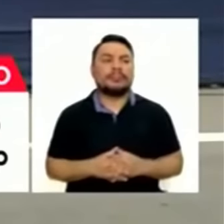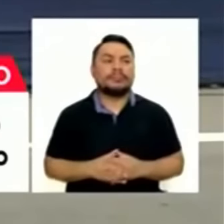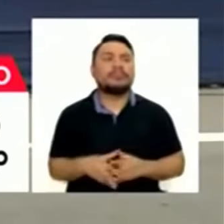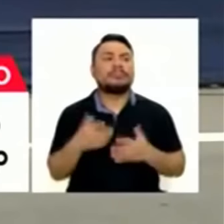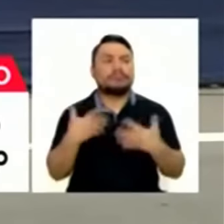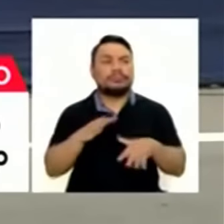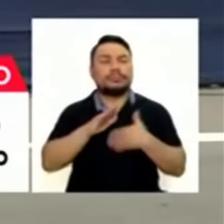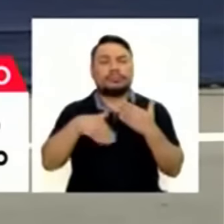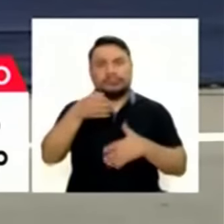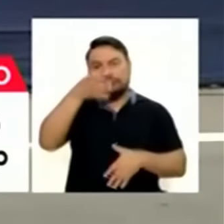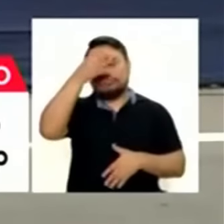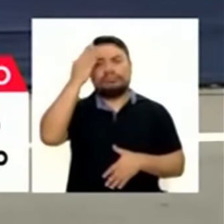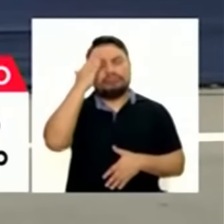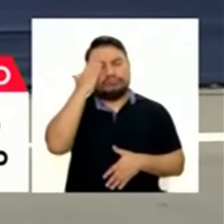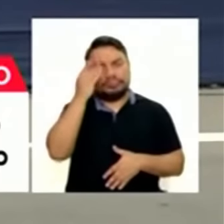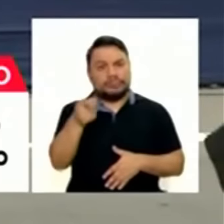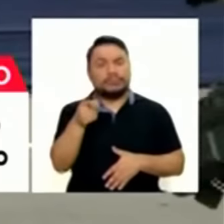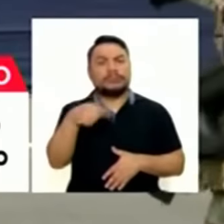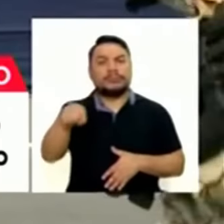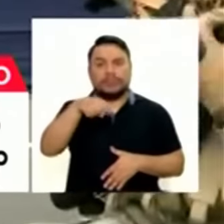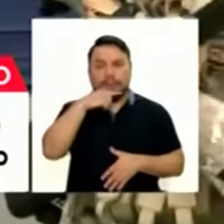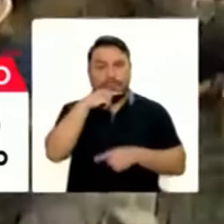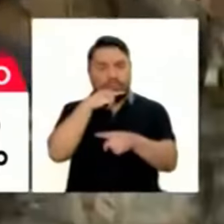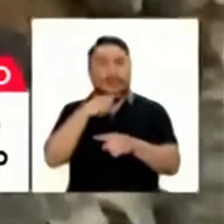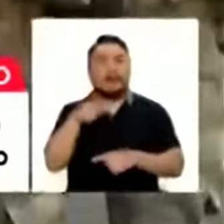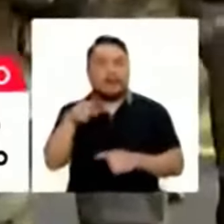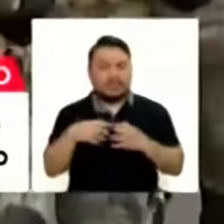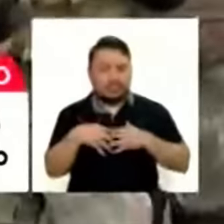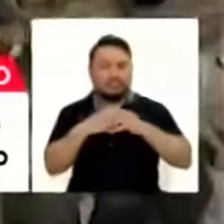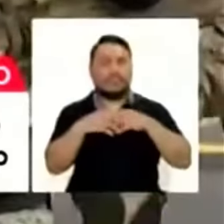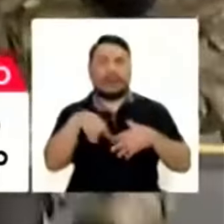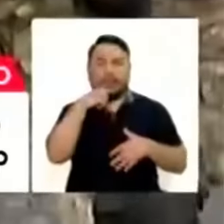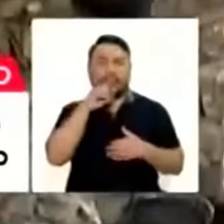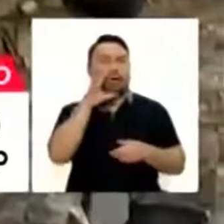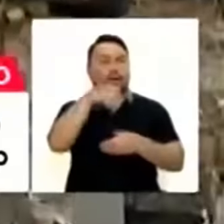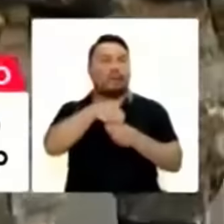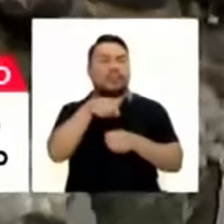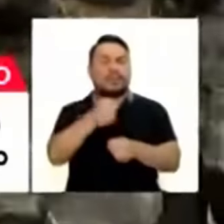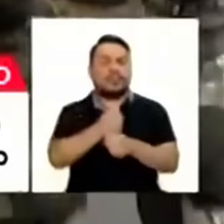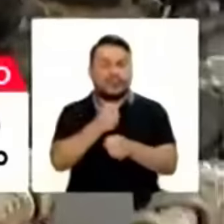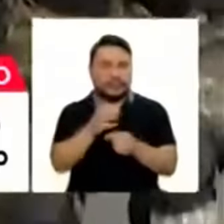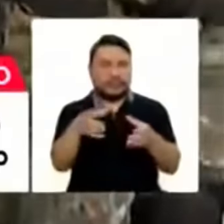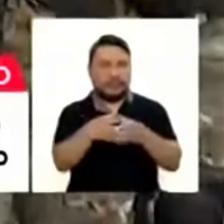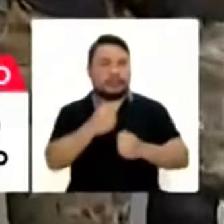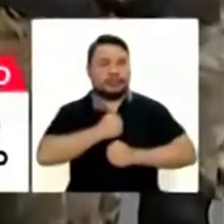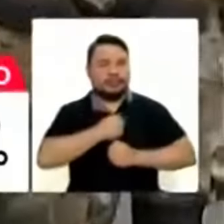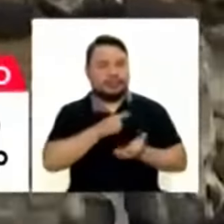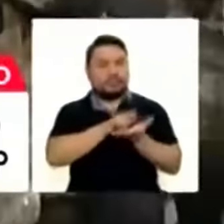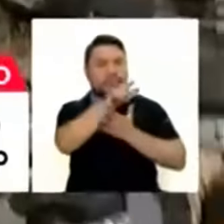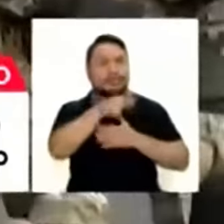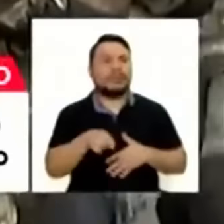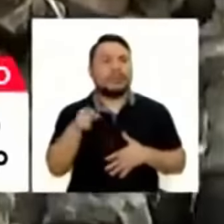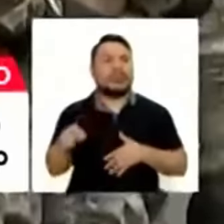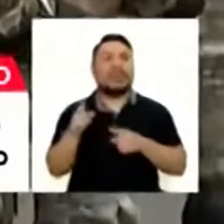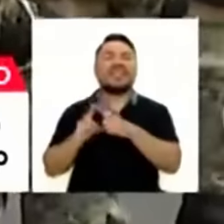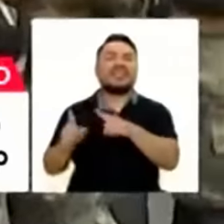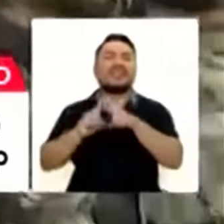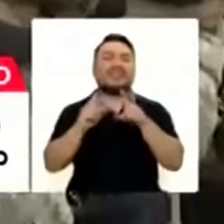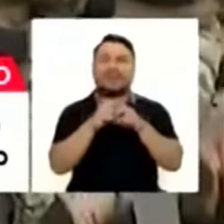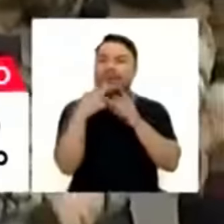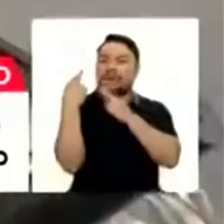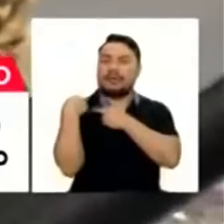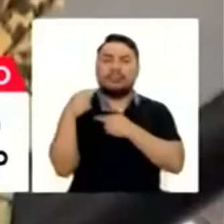Gracias a sus conocimientos y capacidades han empoderado a la mujer de las Fuerzas Armadas, que de hoy en día ocupan diferentes cargos a